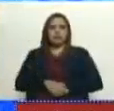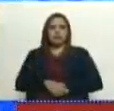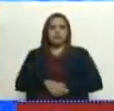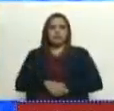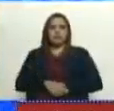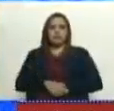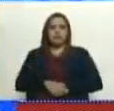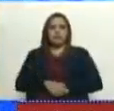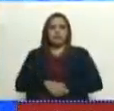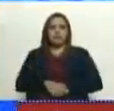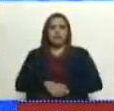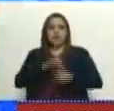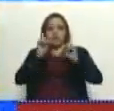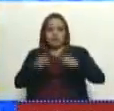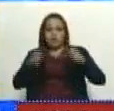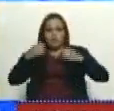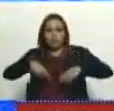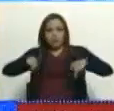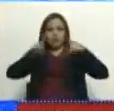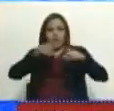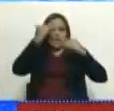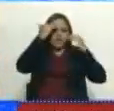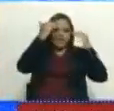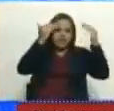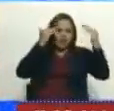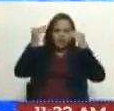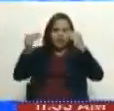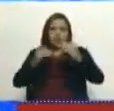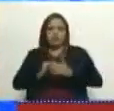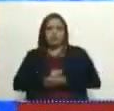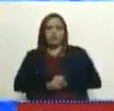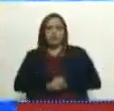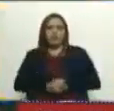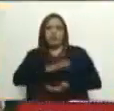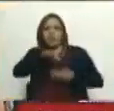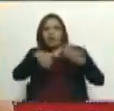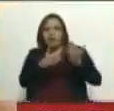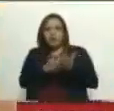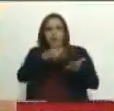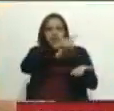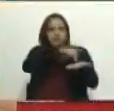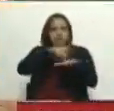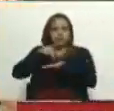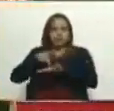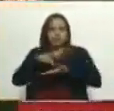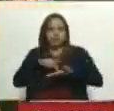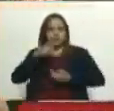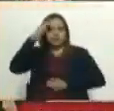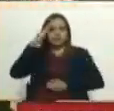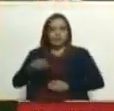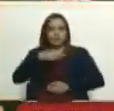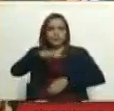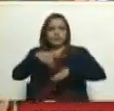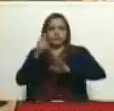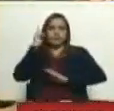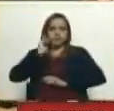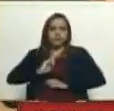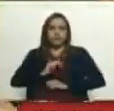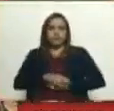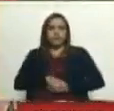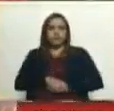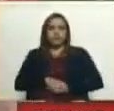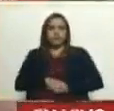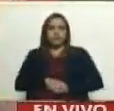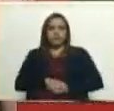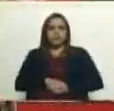Y también aprovechar de saludar a todos los integrantes de esta querida Fuerza Armada Nacional Bolivariana,